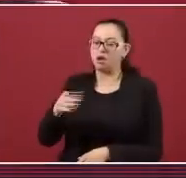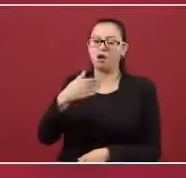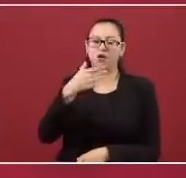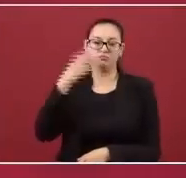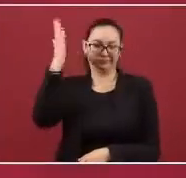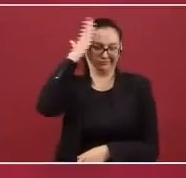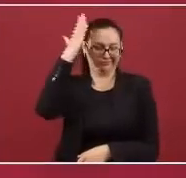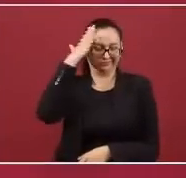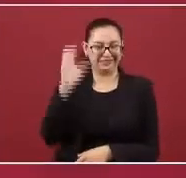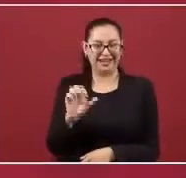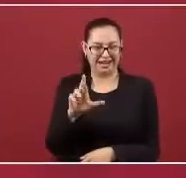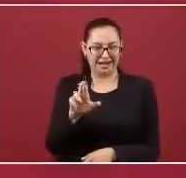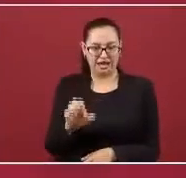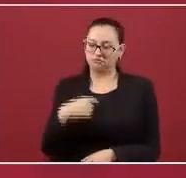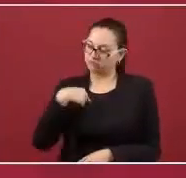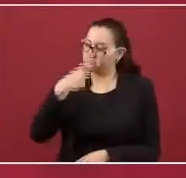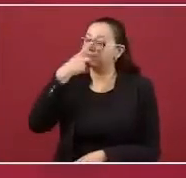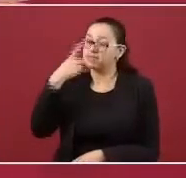por presunto